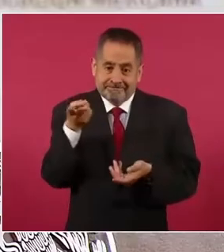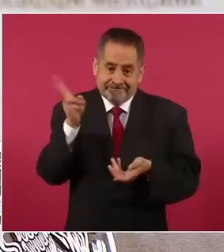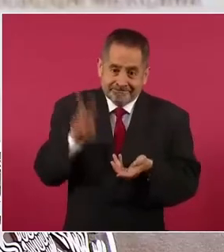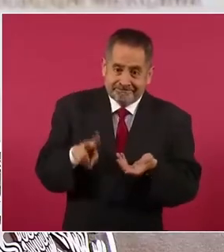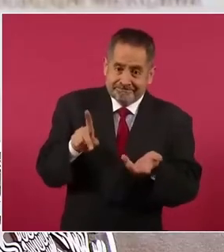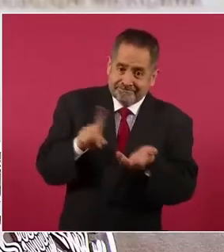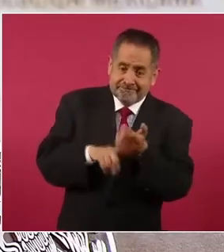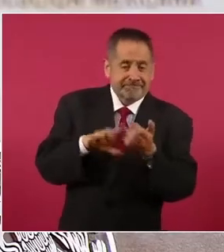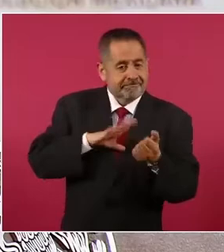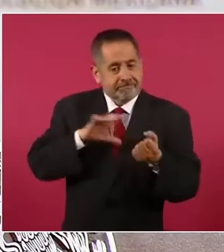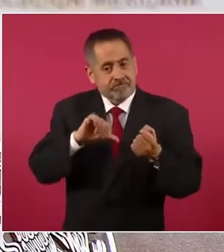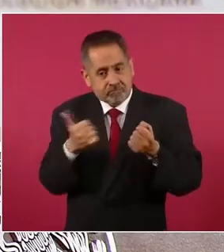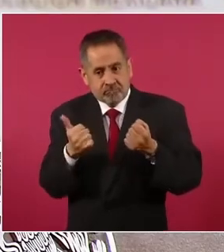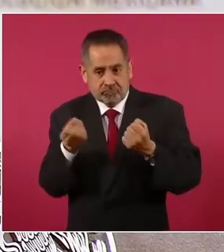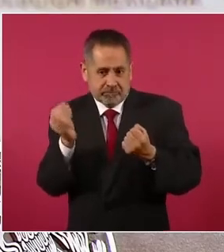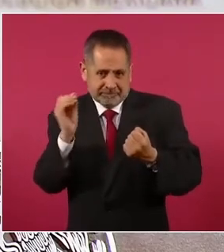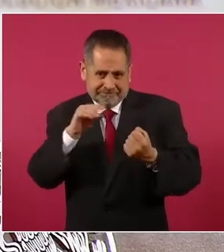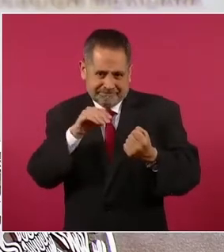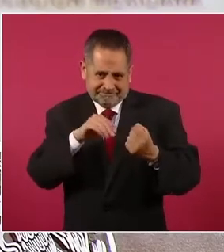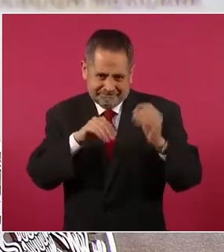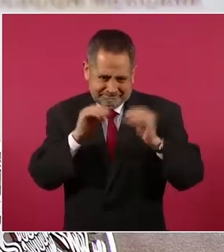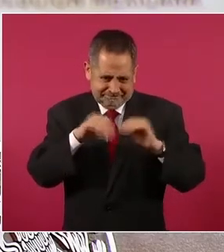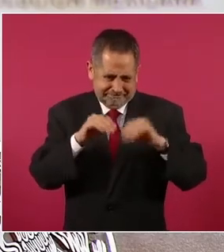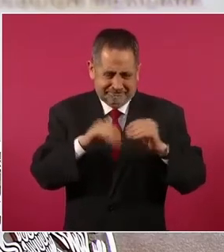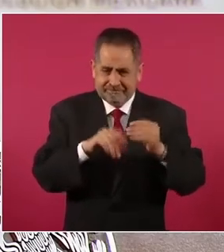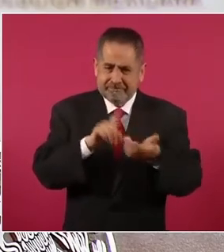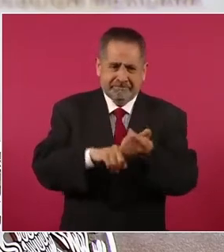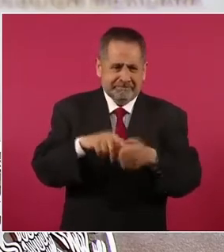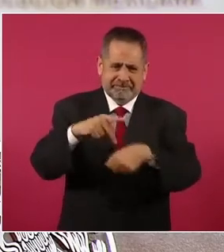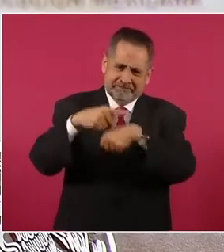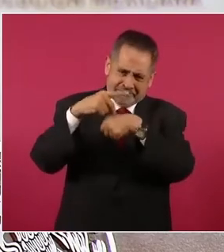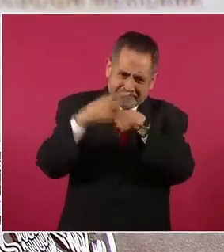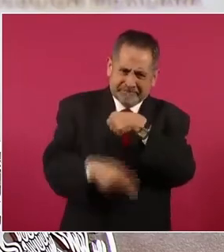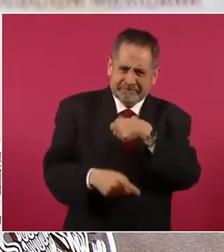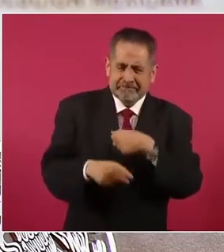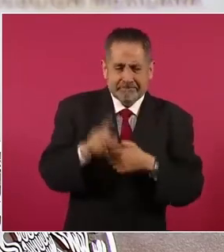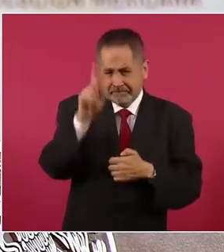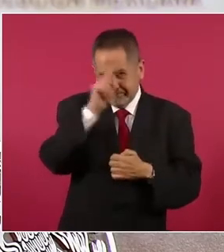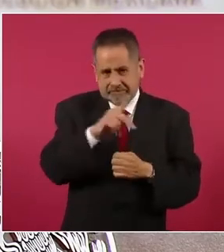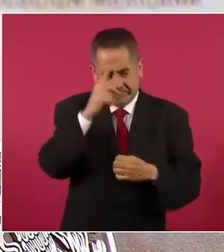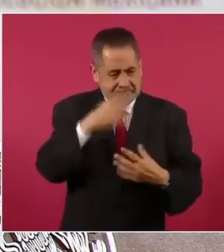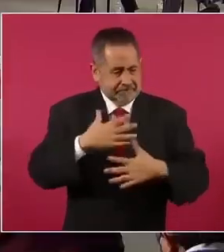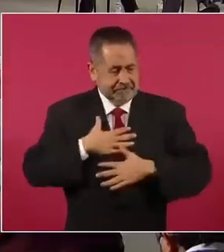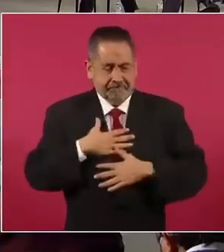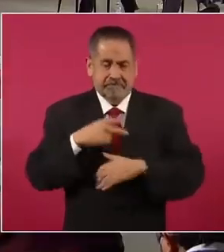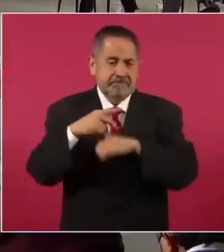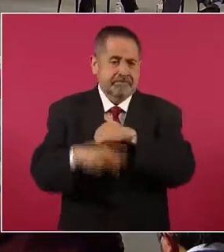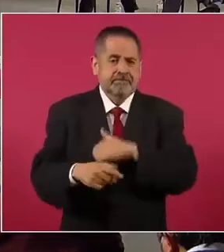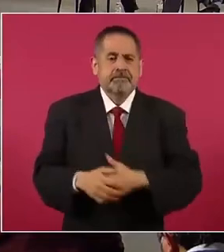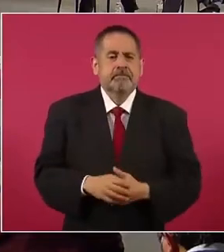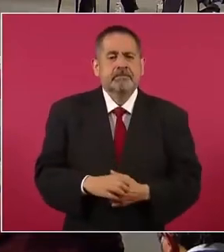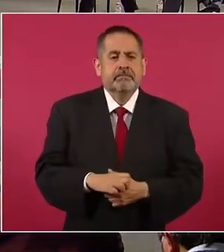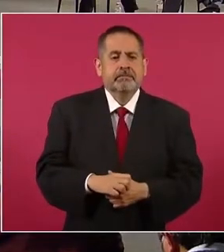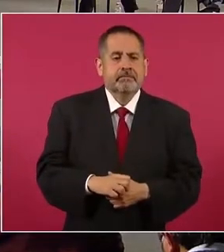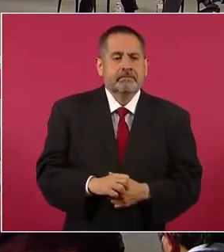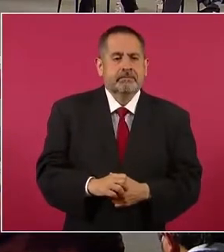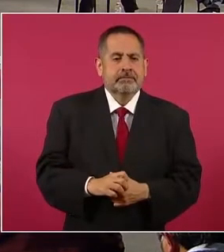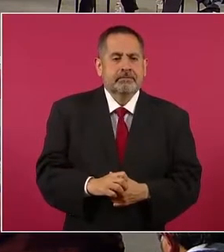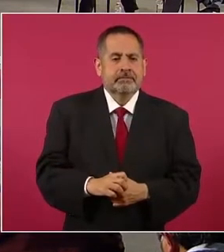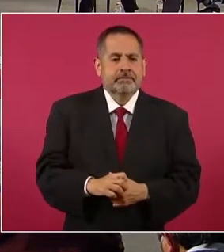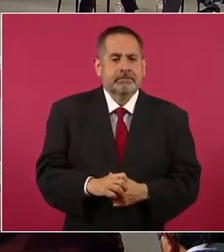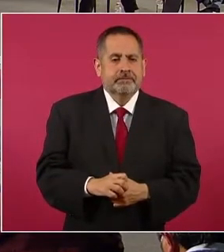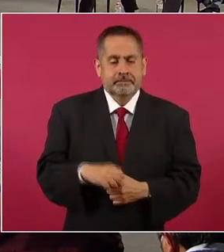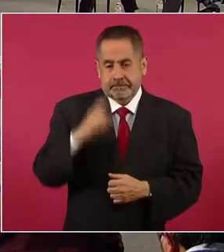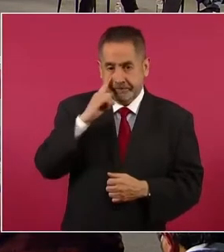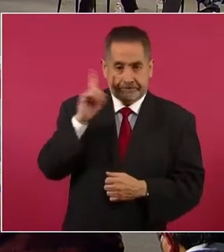otros tipos de sustancias o ingredientes de altísima peligrosidad para el ser humano. Siguiente, por favor. Ahí está.